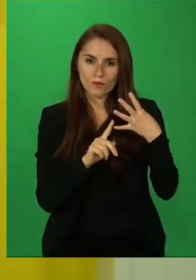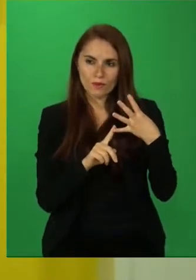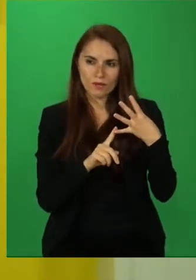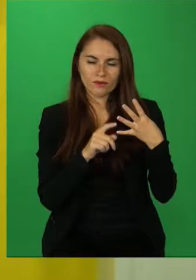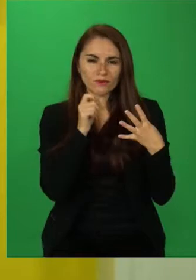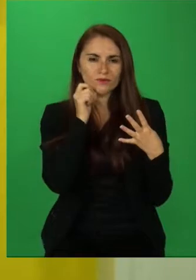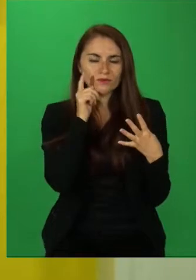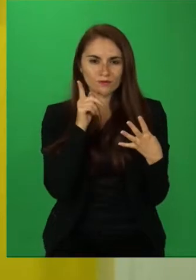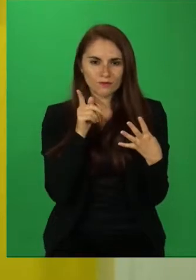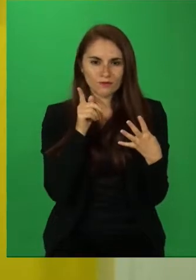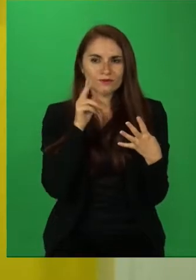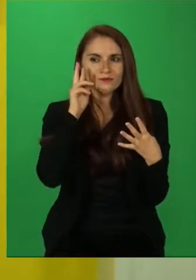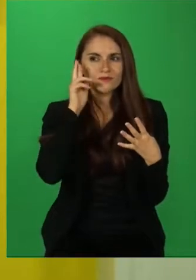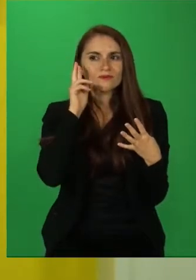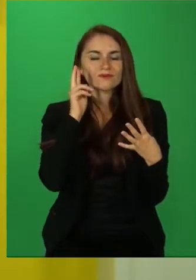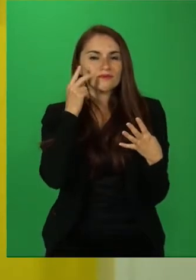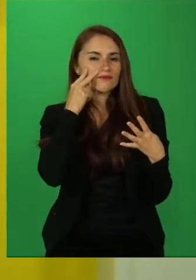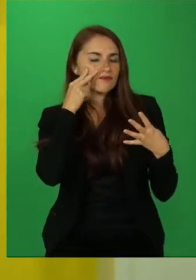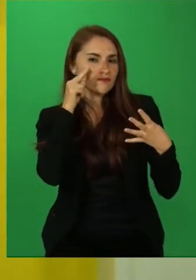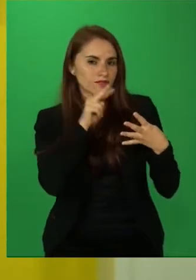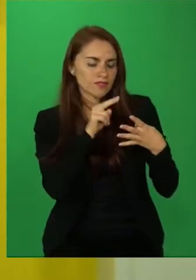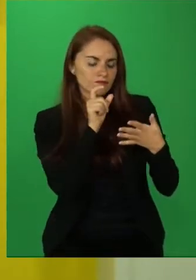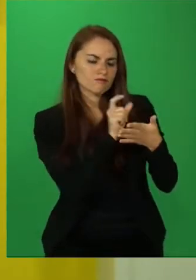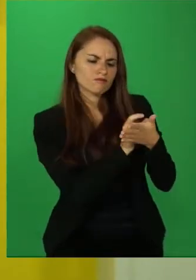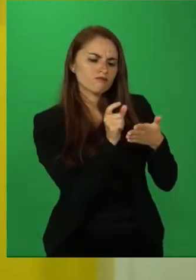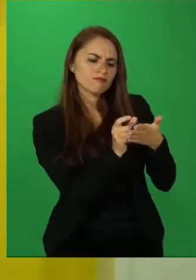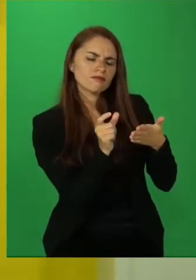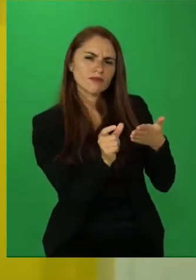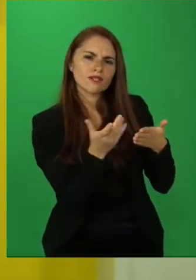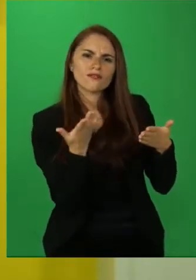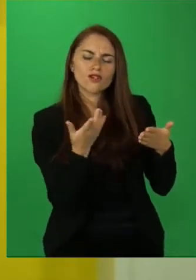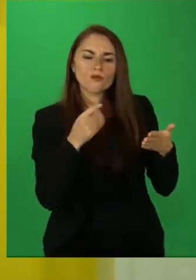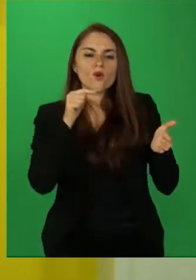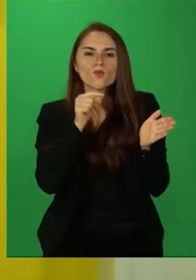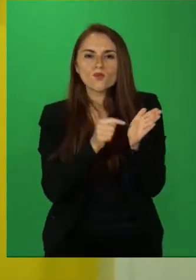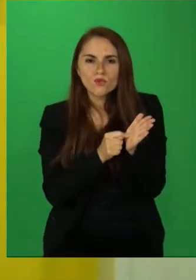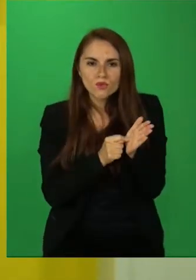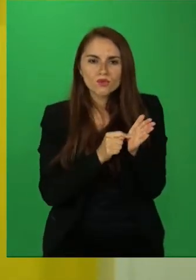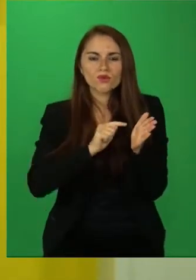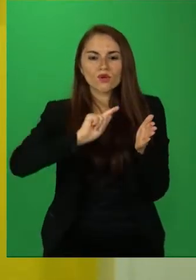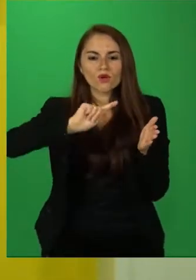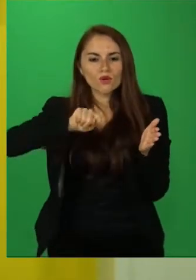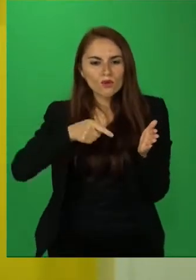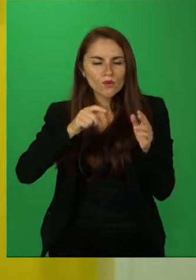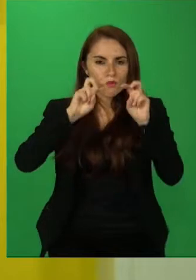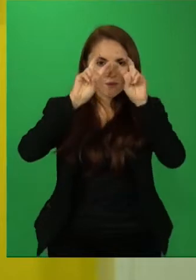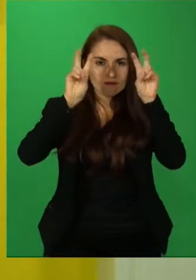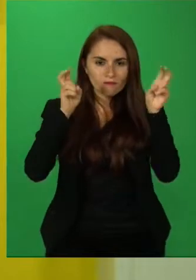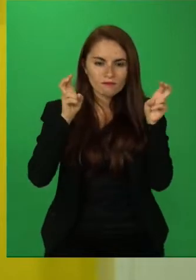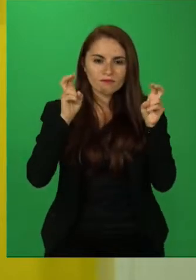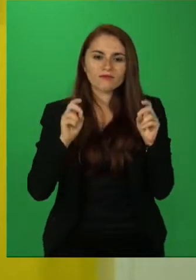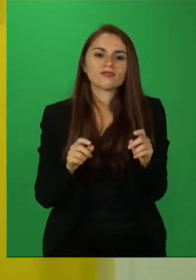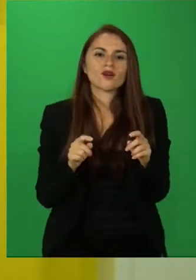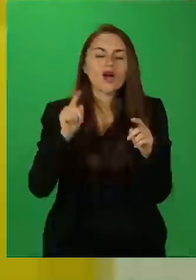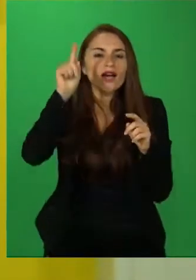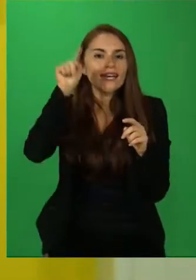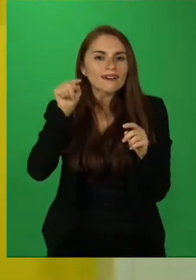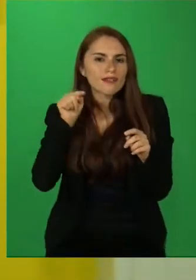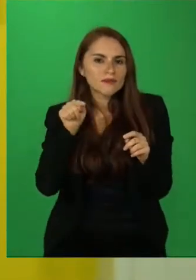recuerda, era fijarte en los aspectos formales, como la puntuación, el uso de comillas o las